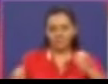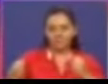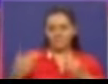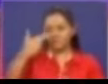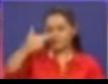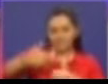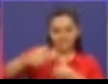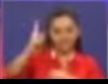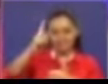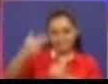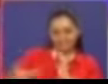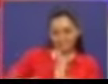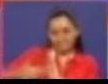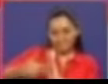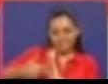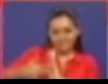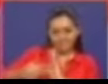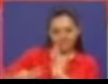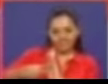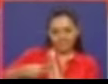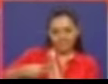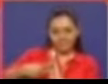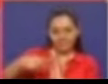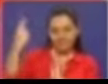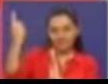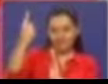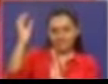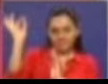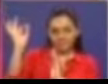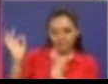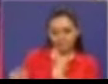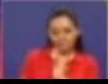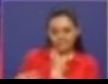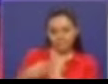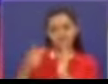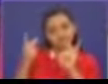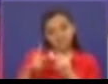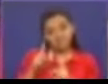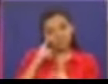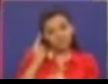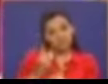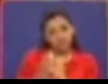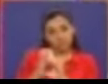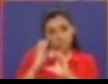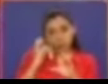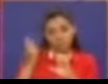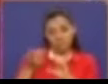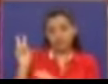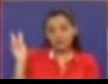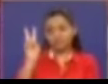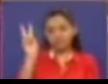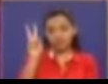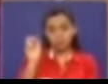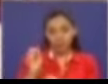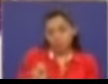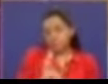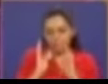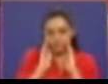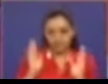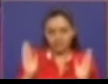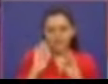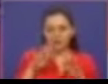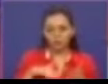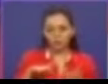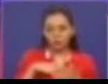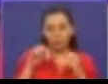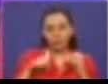también estamos trabajando en estudiar buses eléctricos, etcétera, ¿no? Entonces estamos haciendo una serie de estudios para ojalá